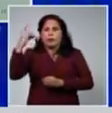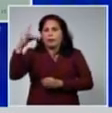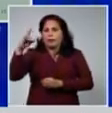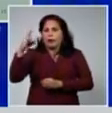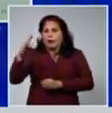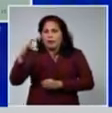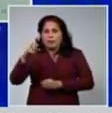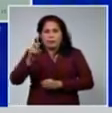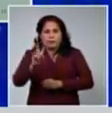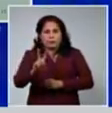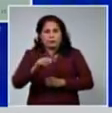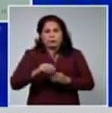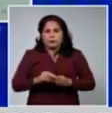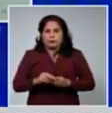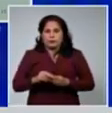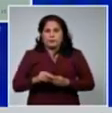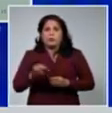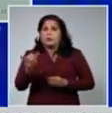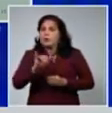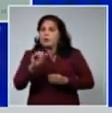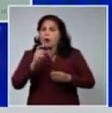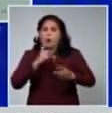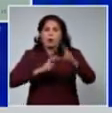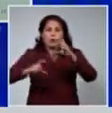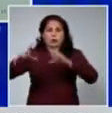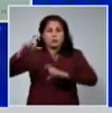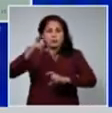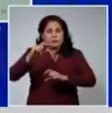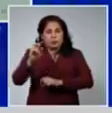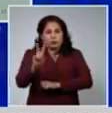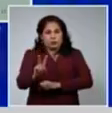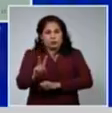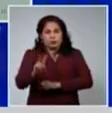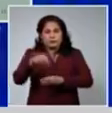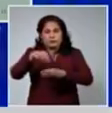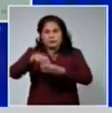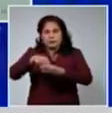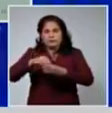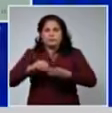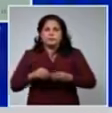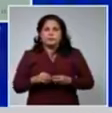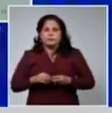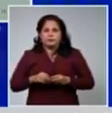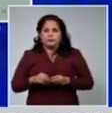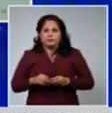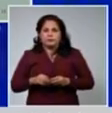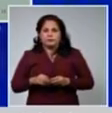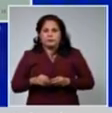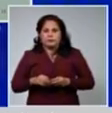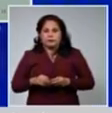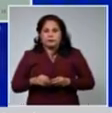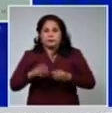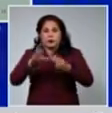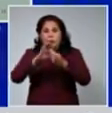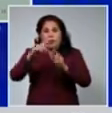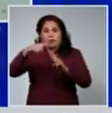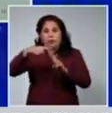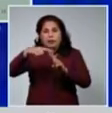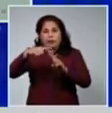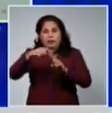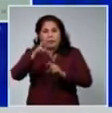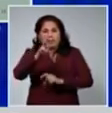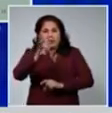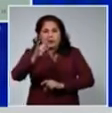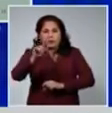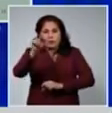2 igual que contra 9 estos dos casos de torpedos de mil diarios plantaron 39